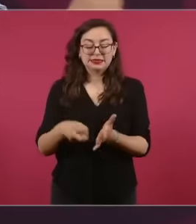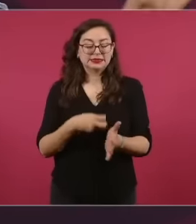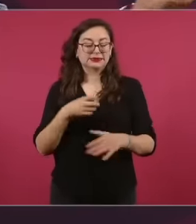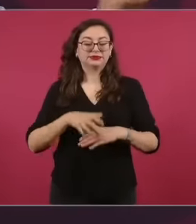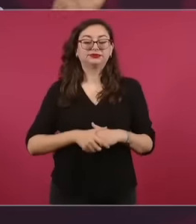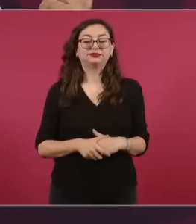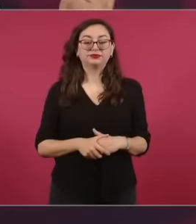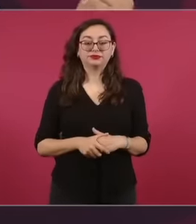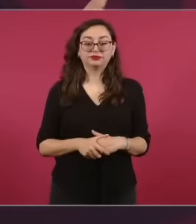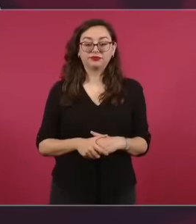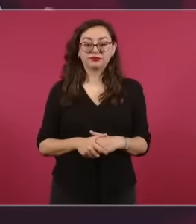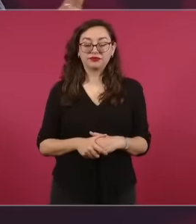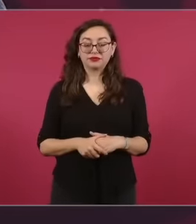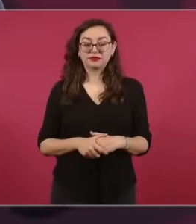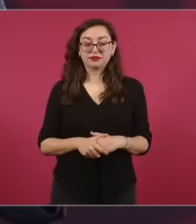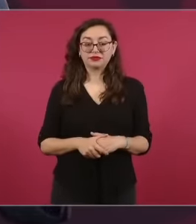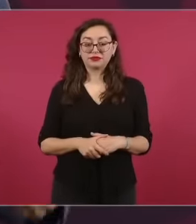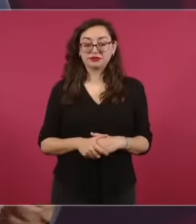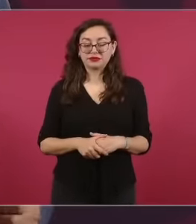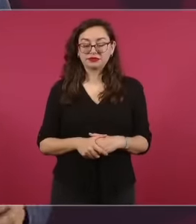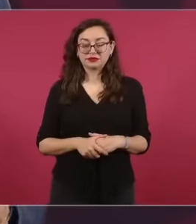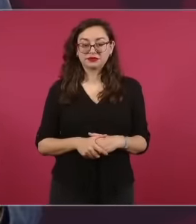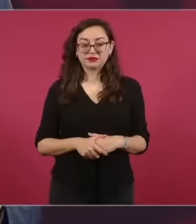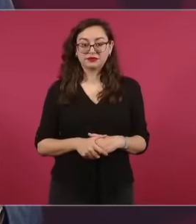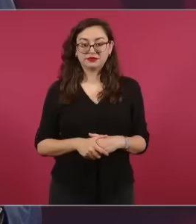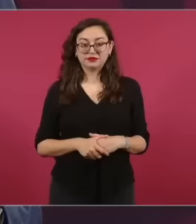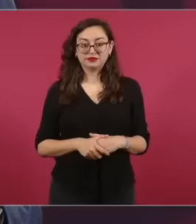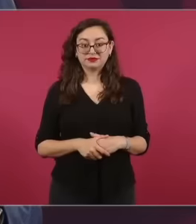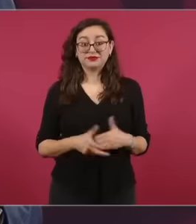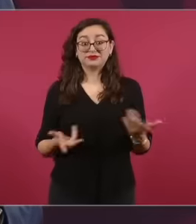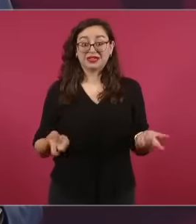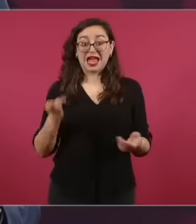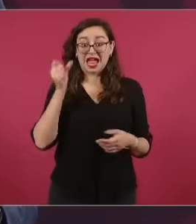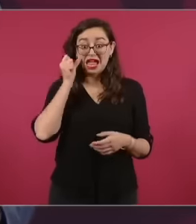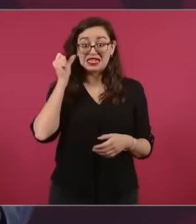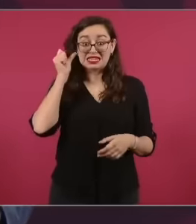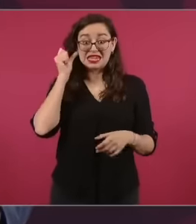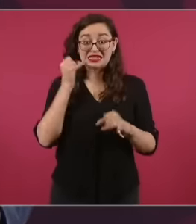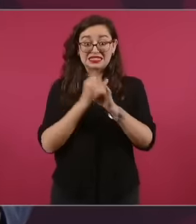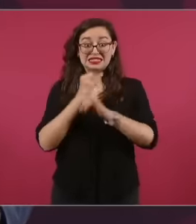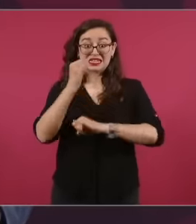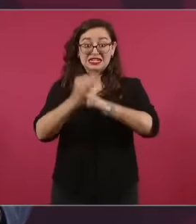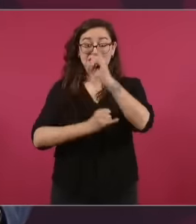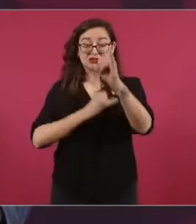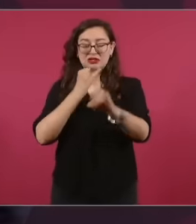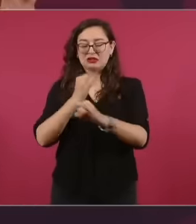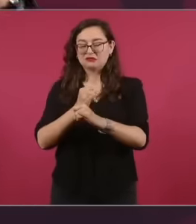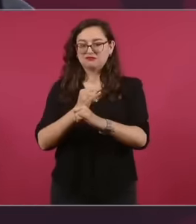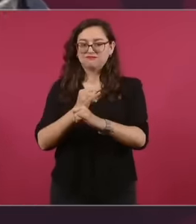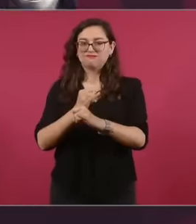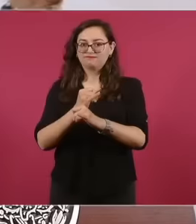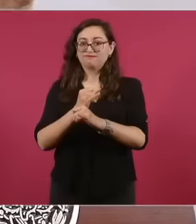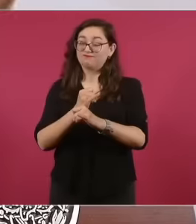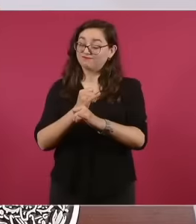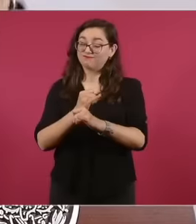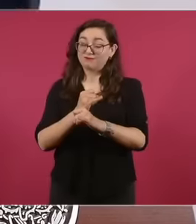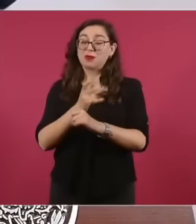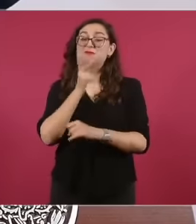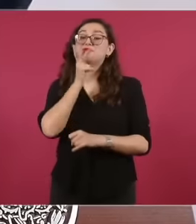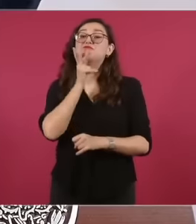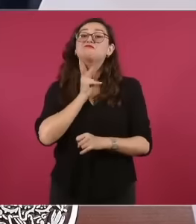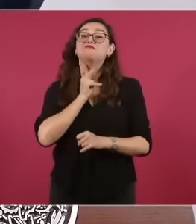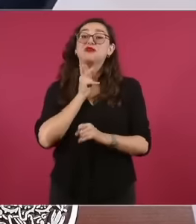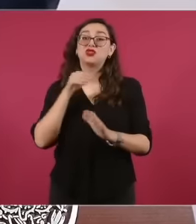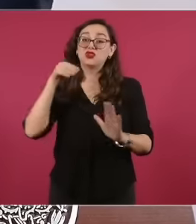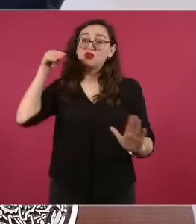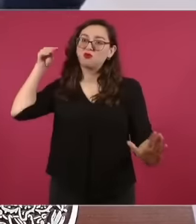hubo movimientos internacionales, sobre todo se cayó el precio del petróleo, y eso impacta, son